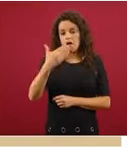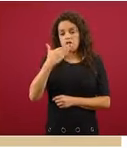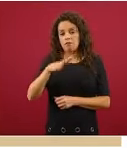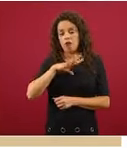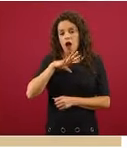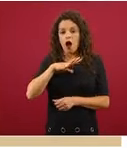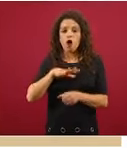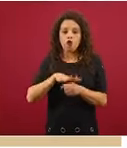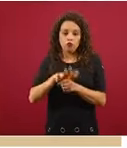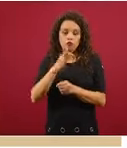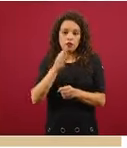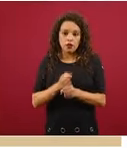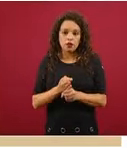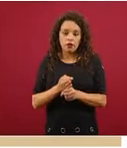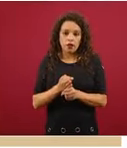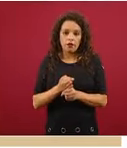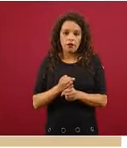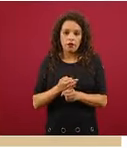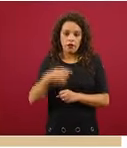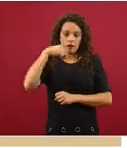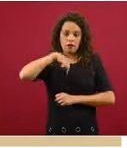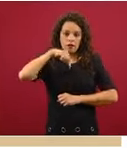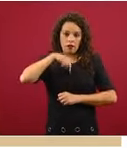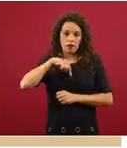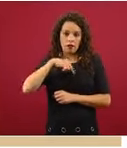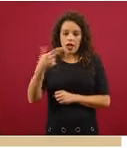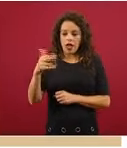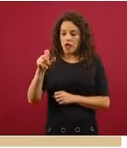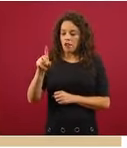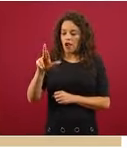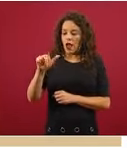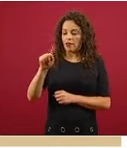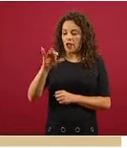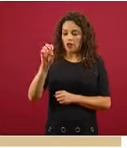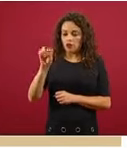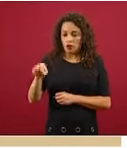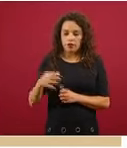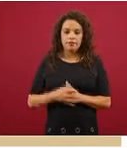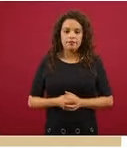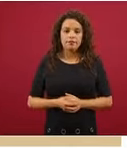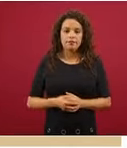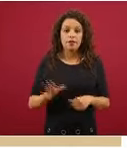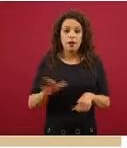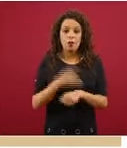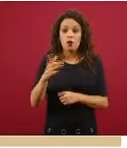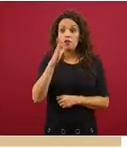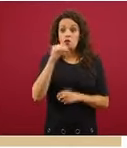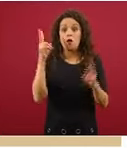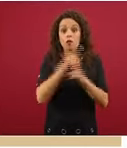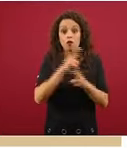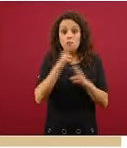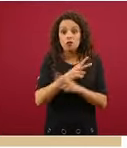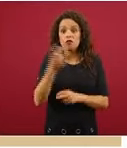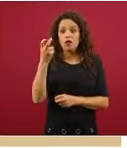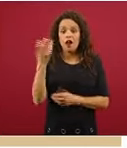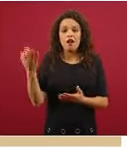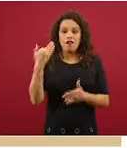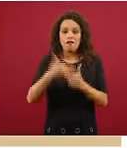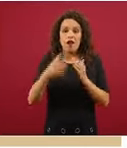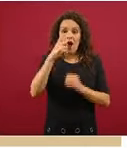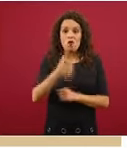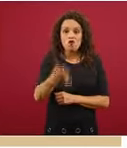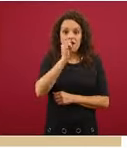La fiebre deshidrata, la hiperventilación también deshidrata, entonces hay que mantener bien hidratado todo nuestro